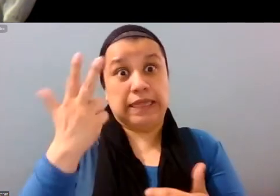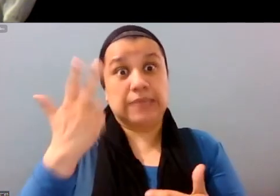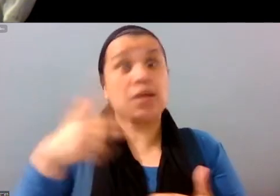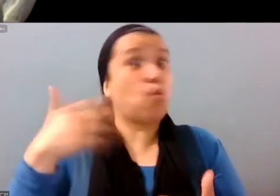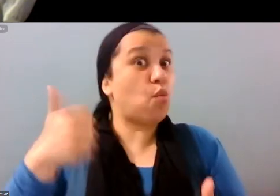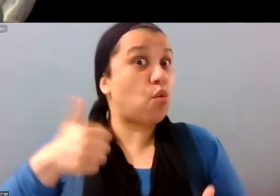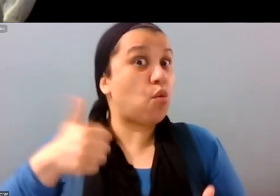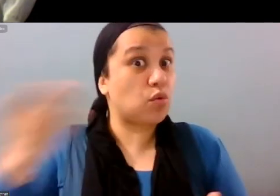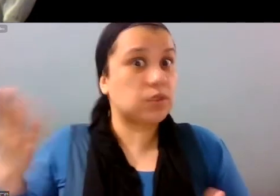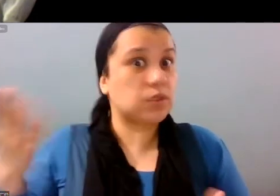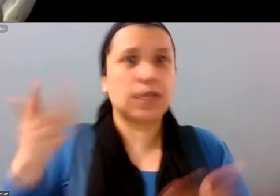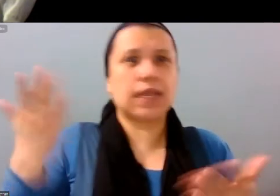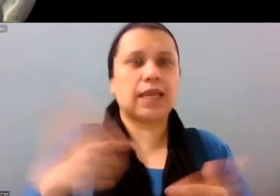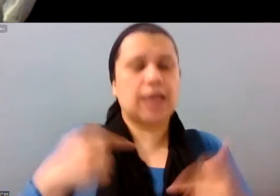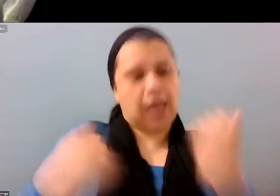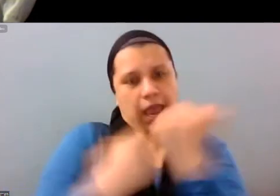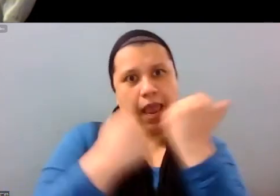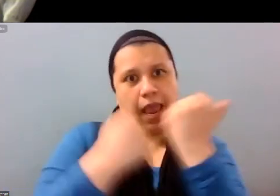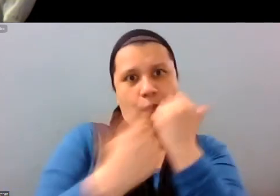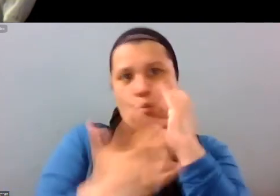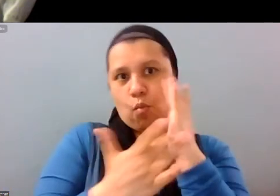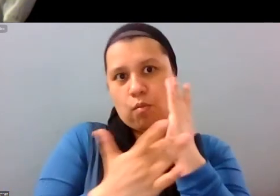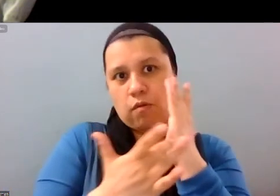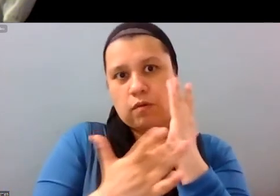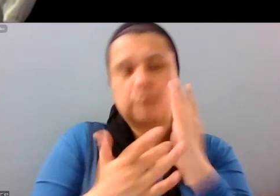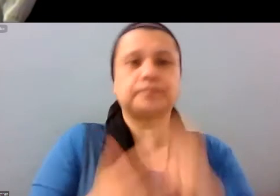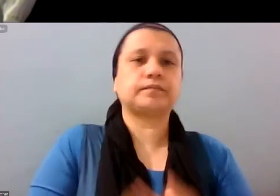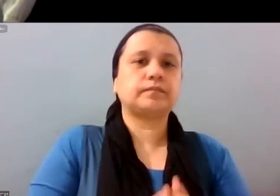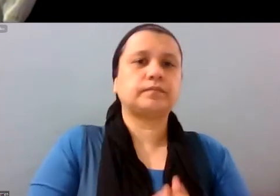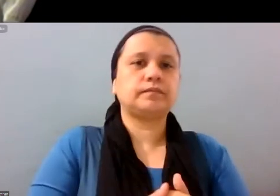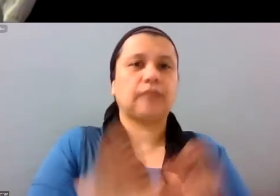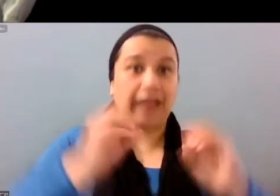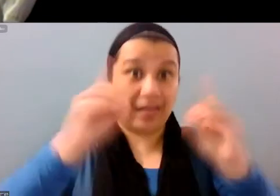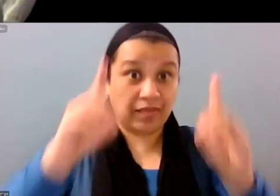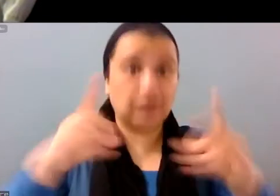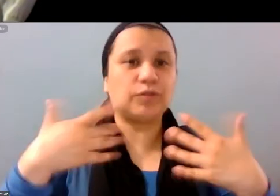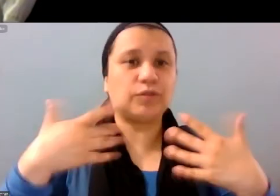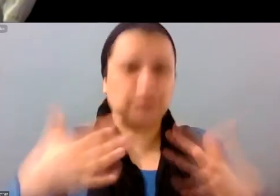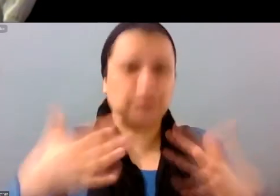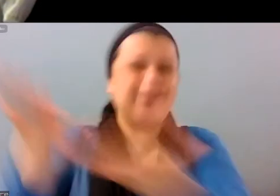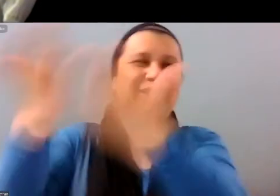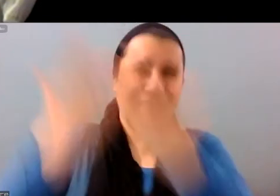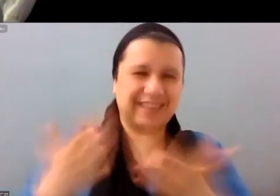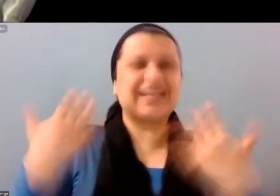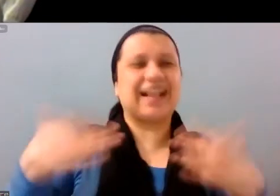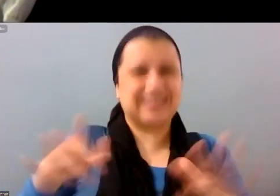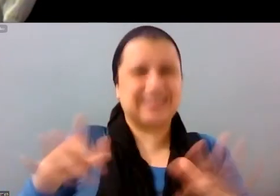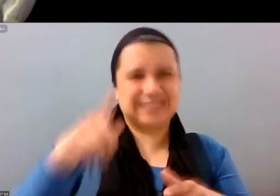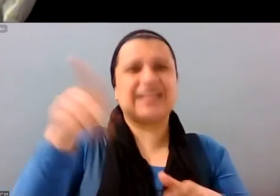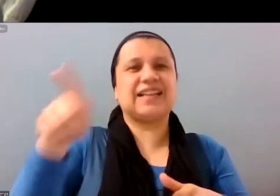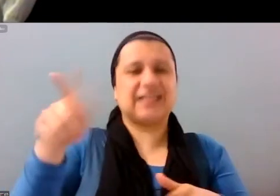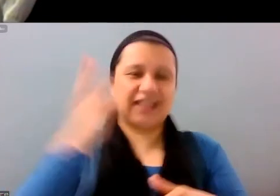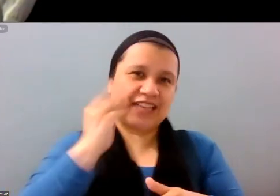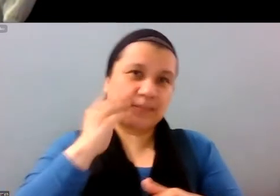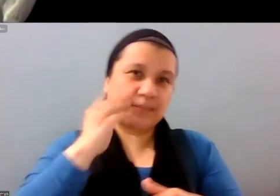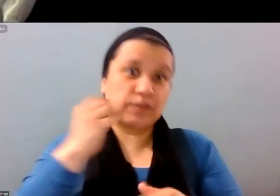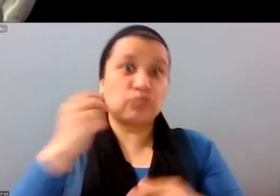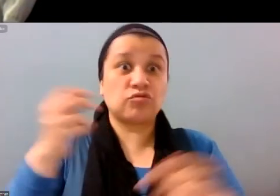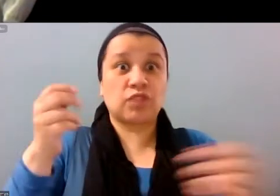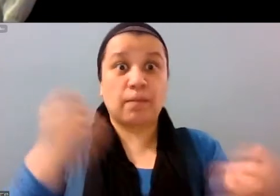el apoyo técnico educativo que siempre nos han brindado y nuevas experiencias de producción audiovisual de producción de